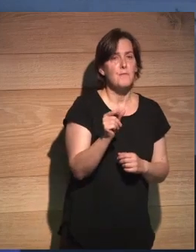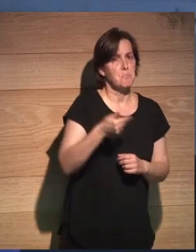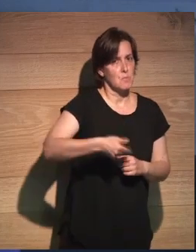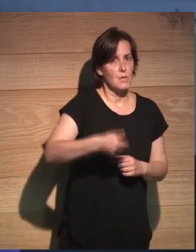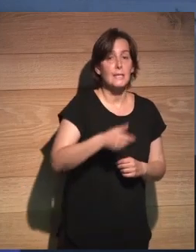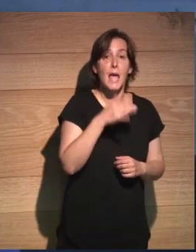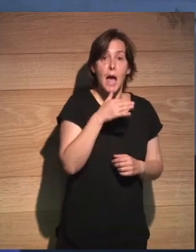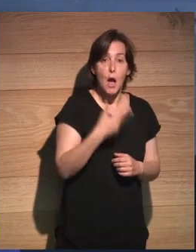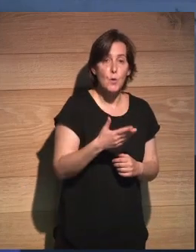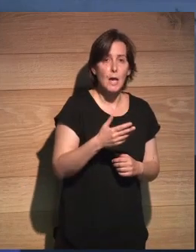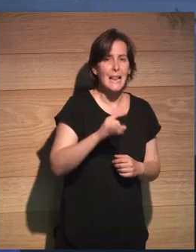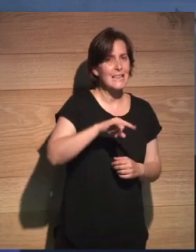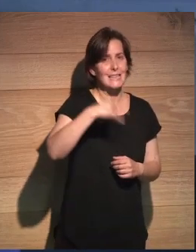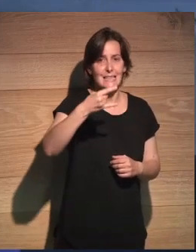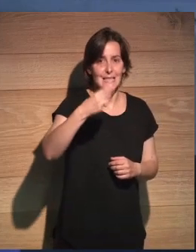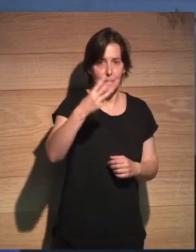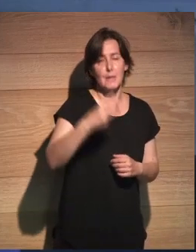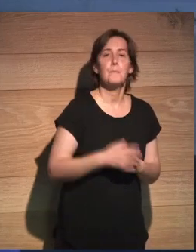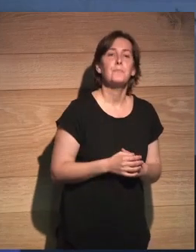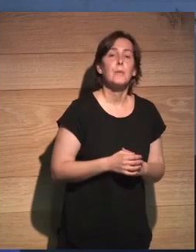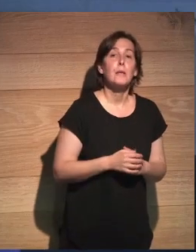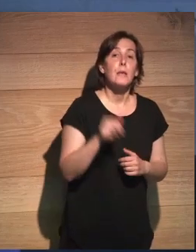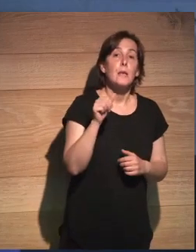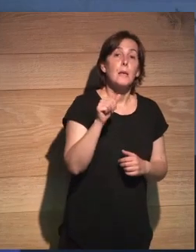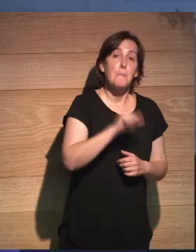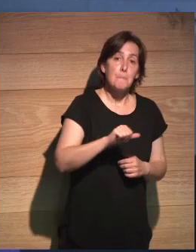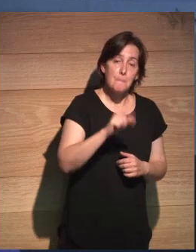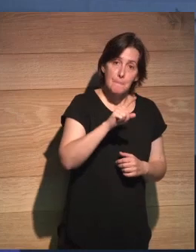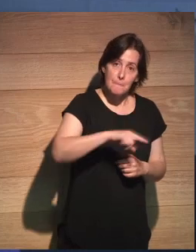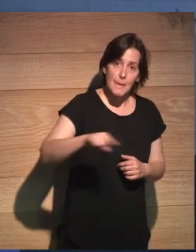Ahora tenemos casi el triple. Solo en los meses de julio y